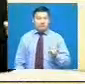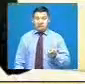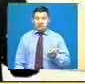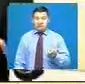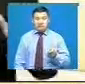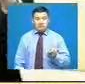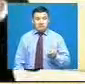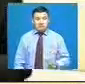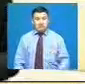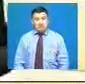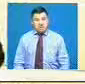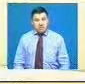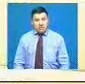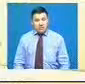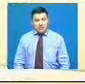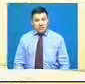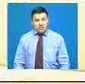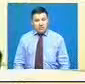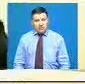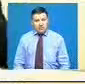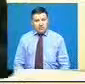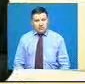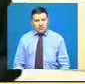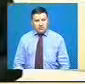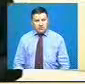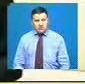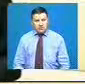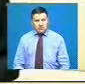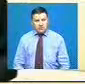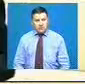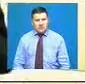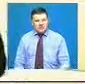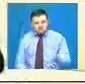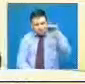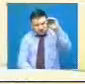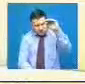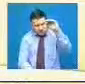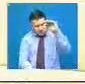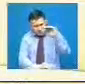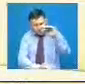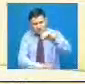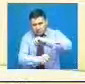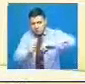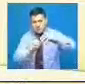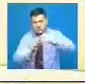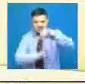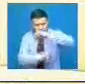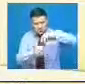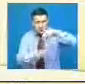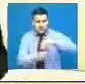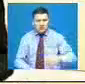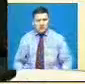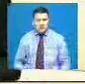No. Tenemos que reducir ese déficit aún más y sobre todo tenemos que reducirlo aumentando las exportaciones, no